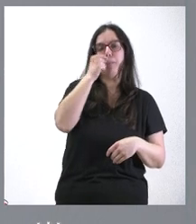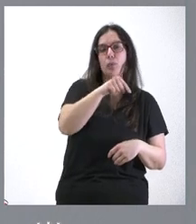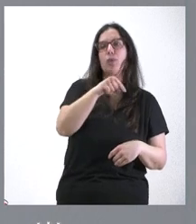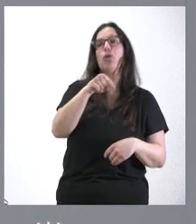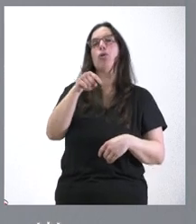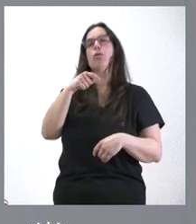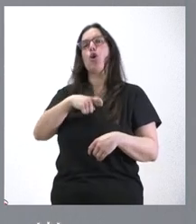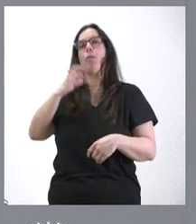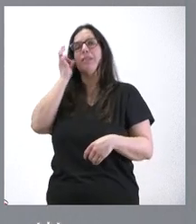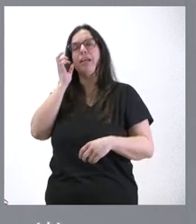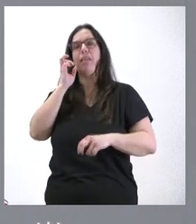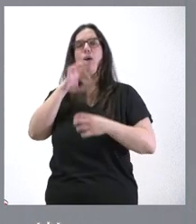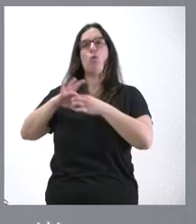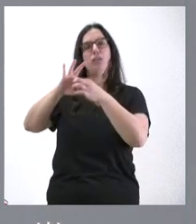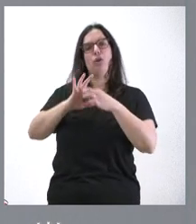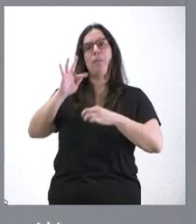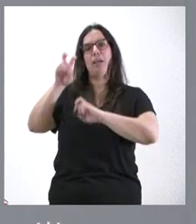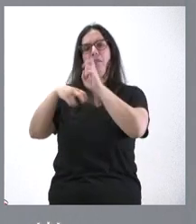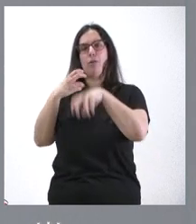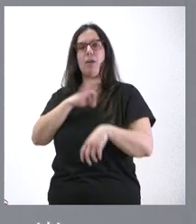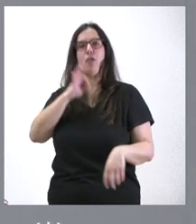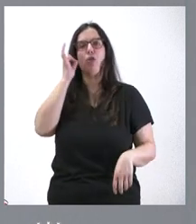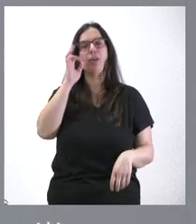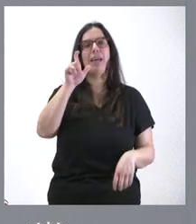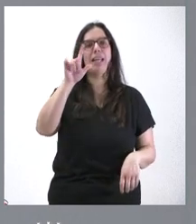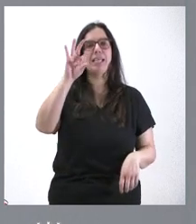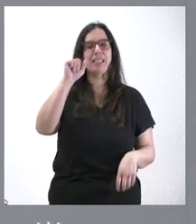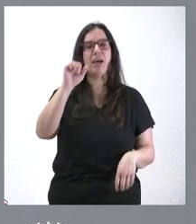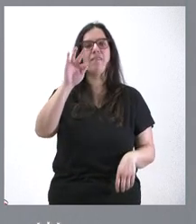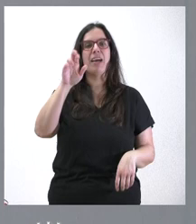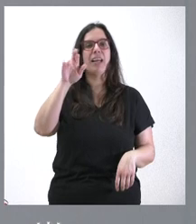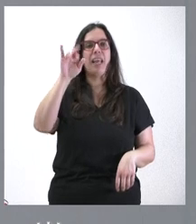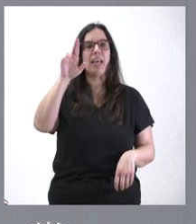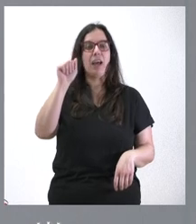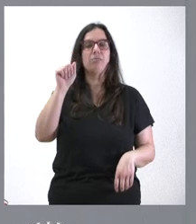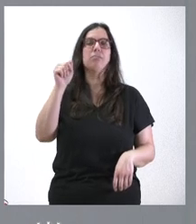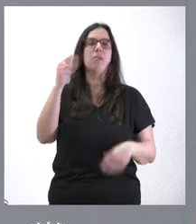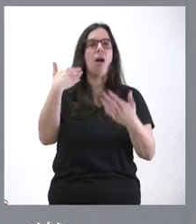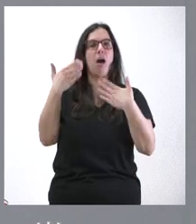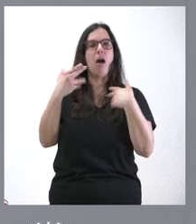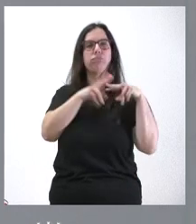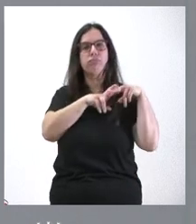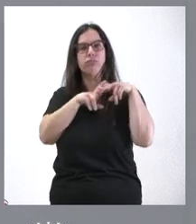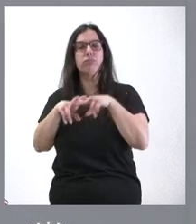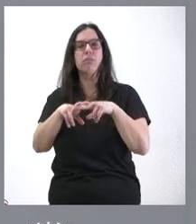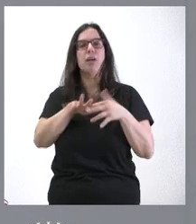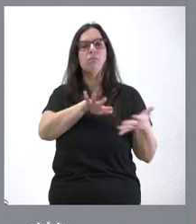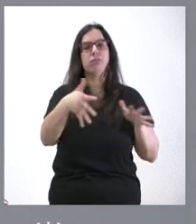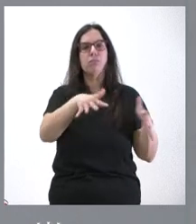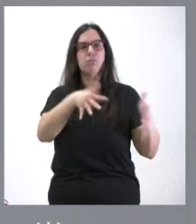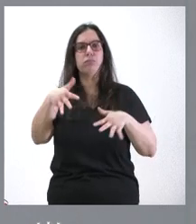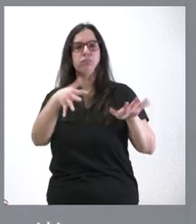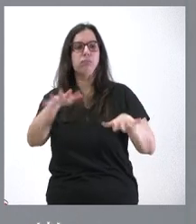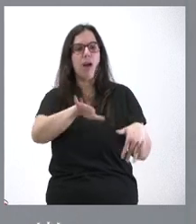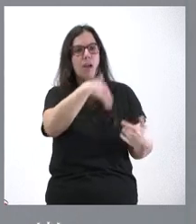y reformas Doña Elisa Ferreira y hemos repasado la ejecución y los efectos de la